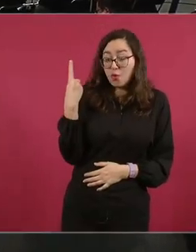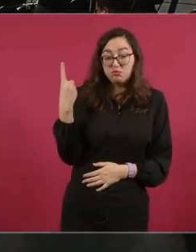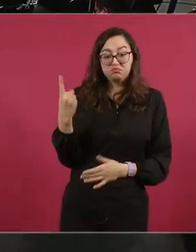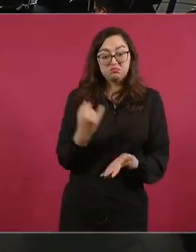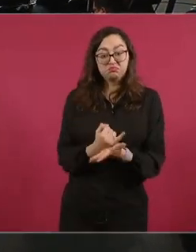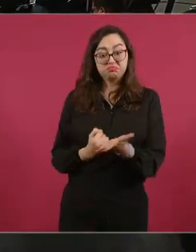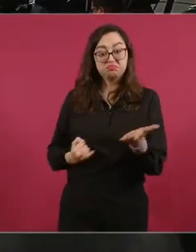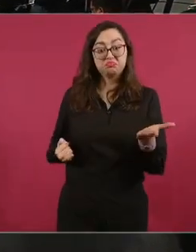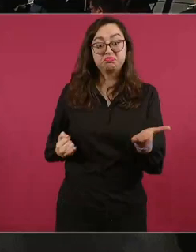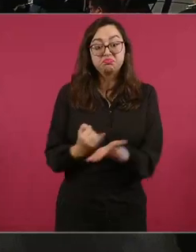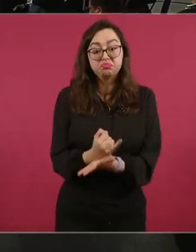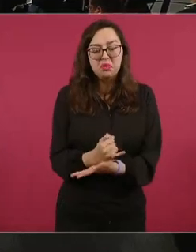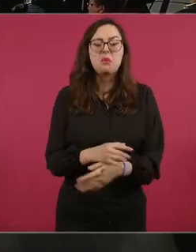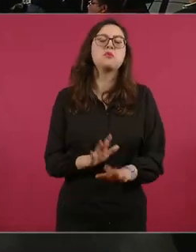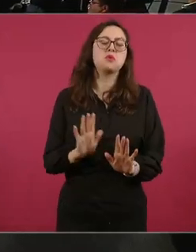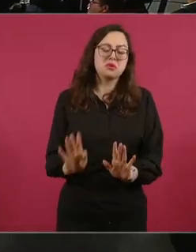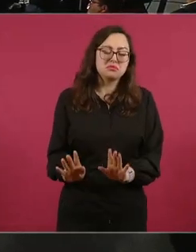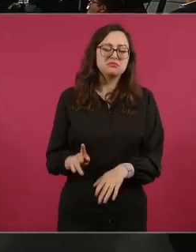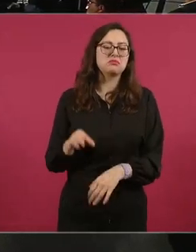sí, dos,